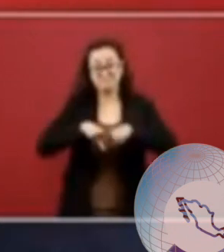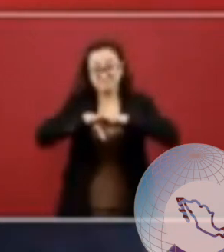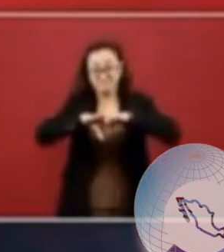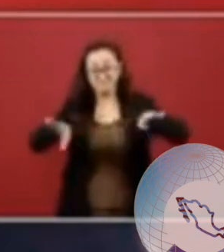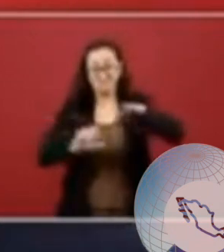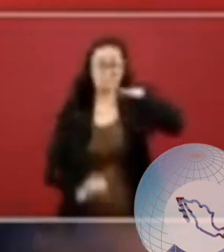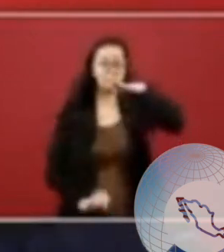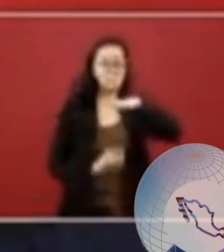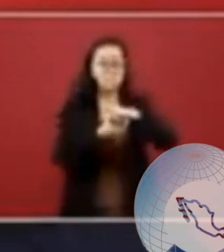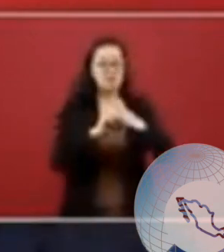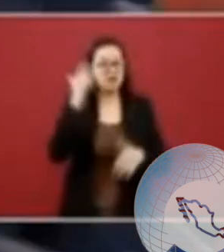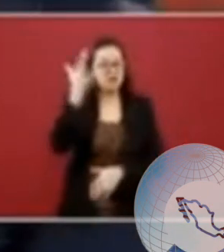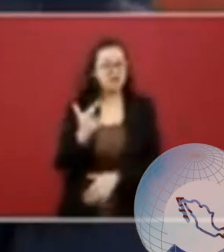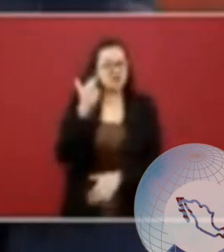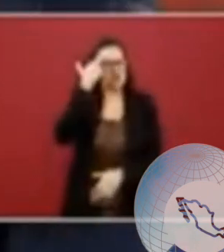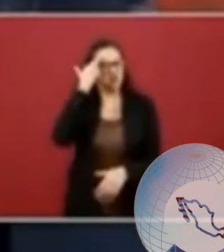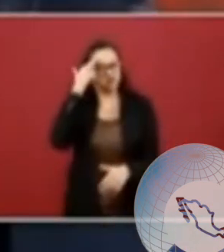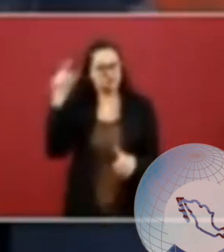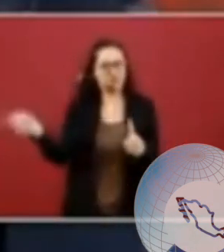democracia. ¿Esto qué hacemos?